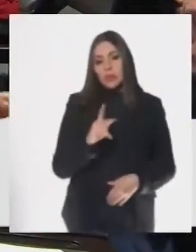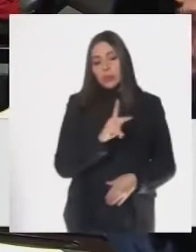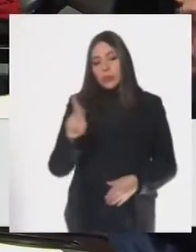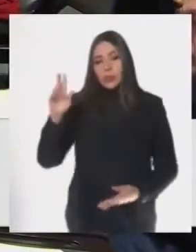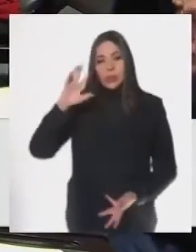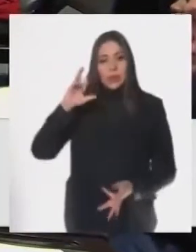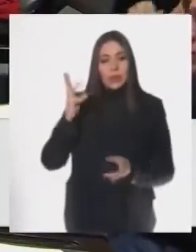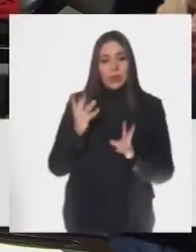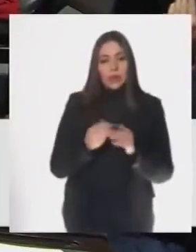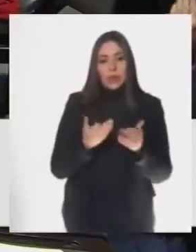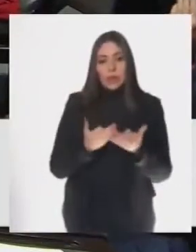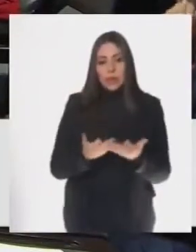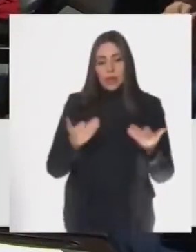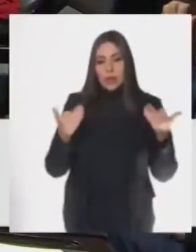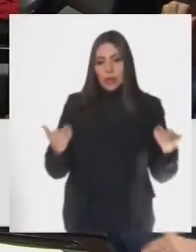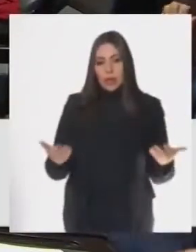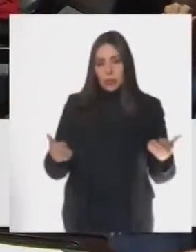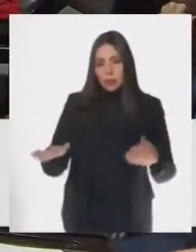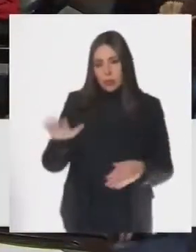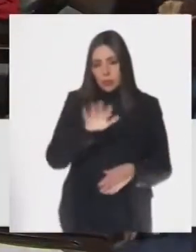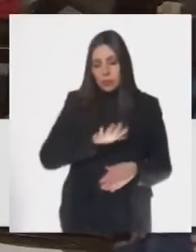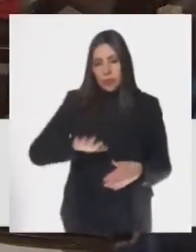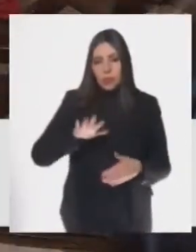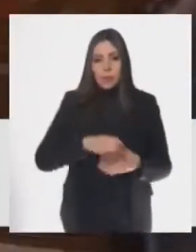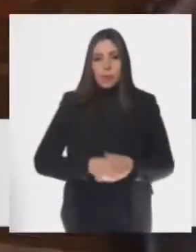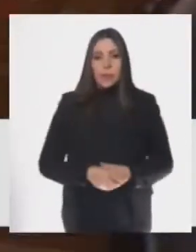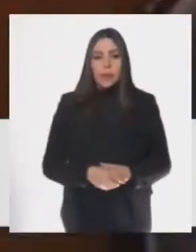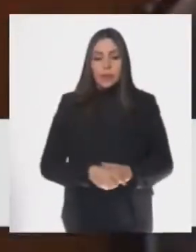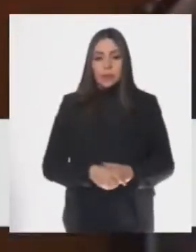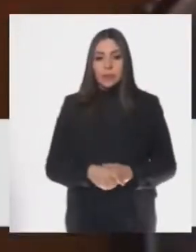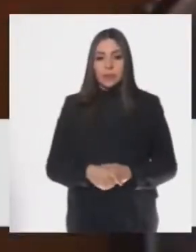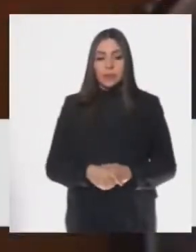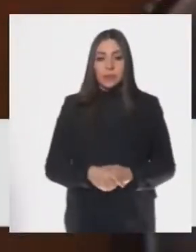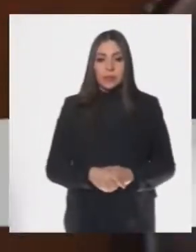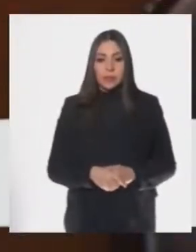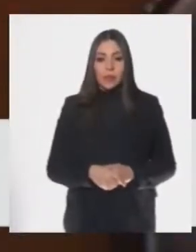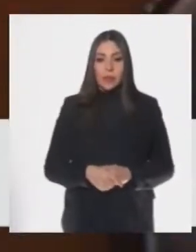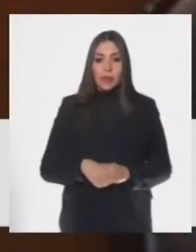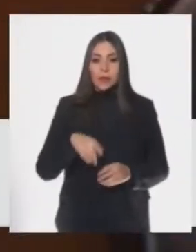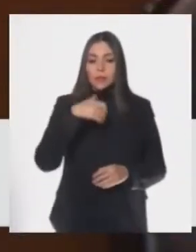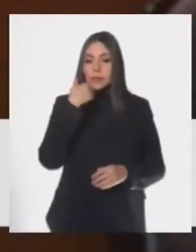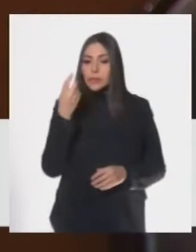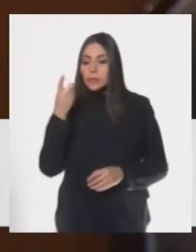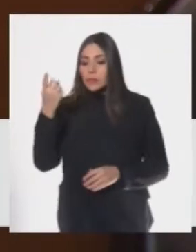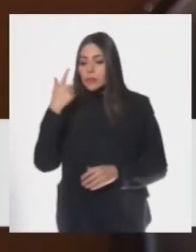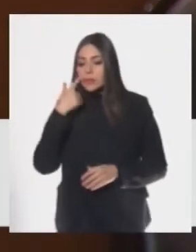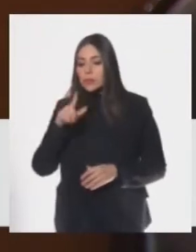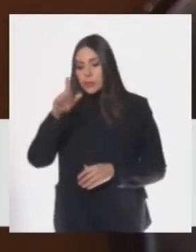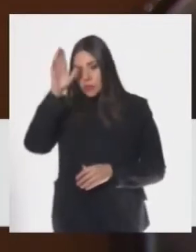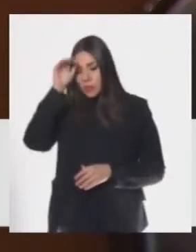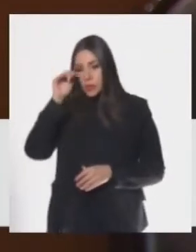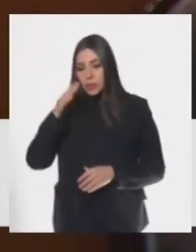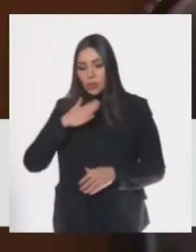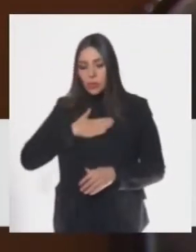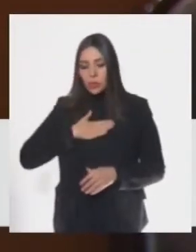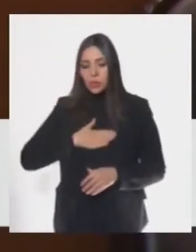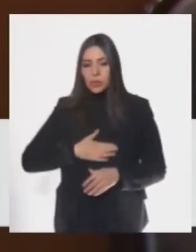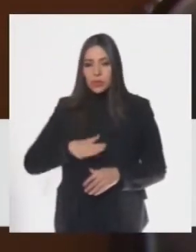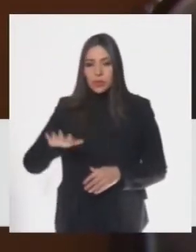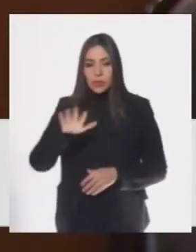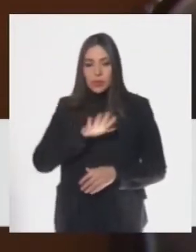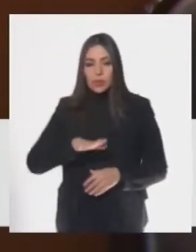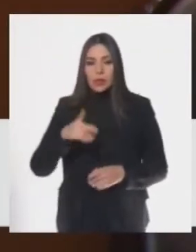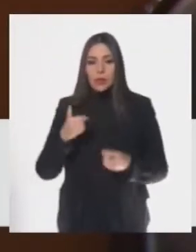tierras ejidales. Así, el constituyente permanente, con un ánimo de justicia social, estableció el principio